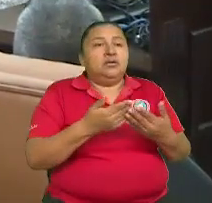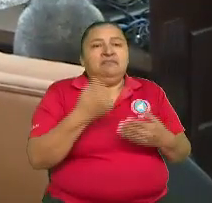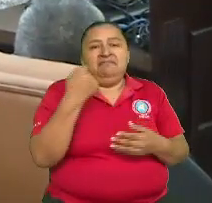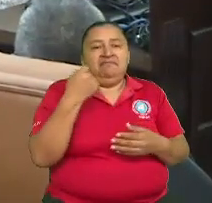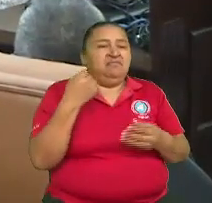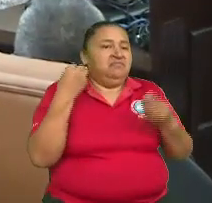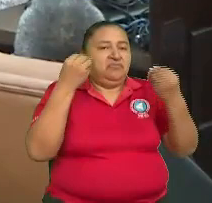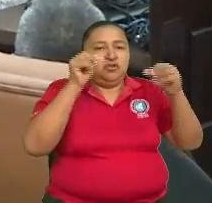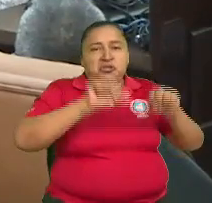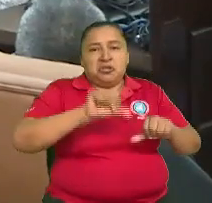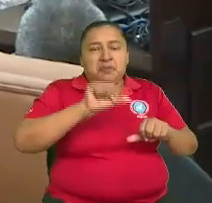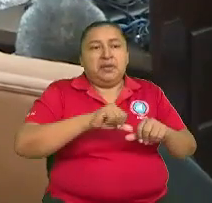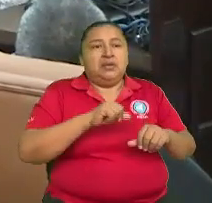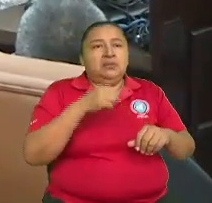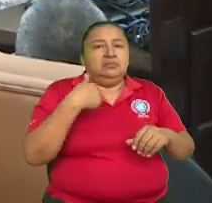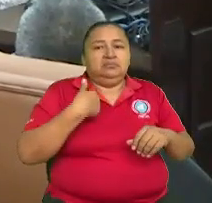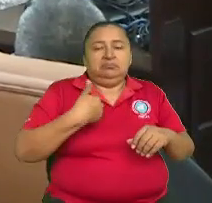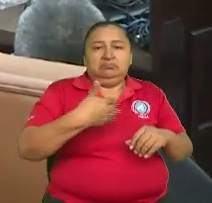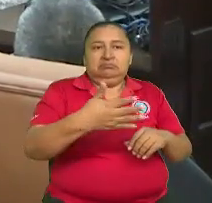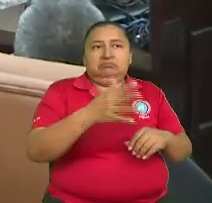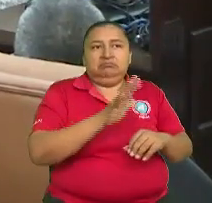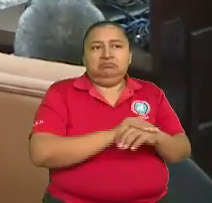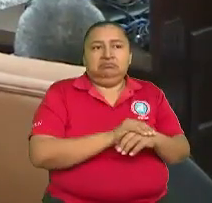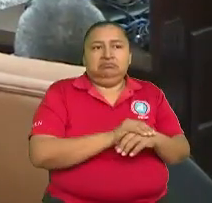fallida y que estos